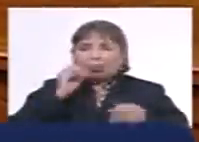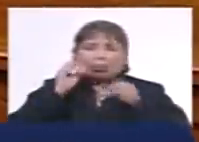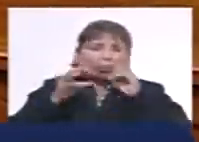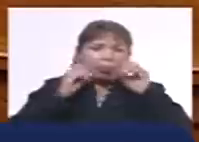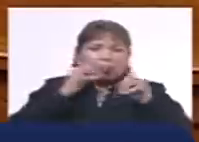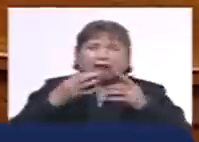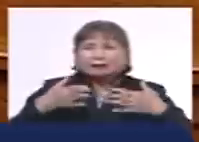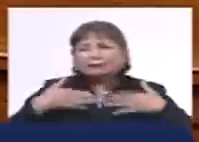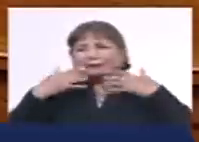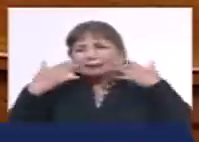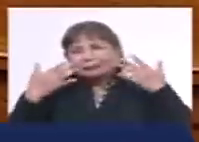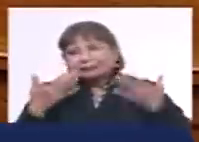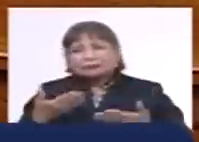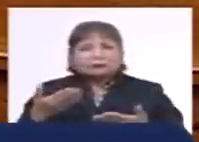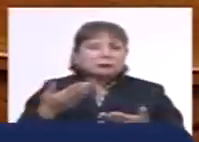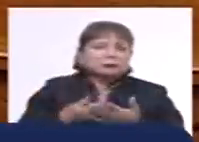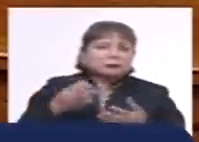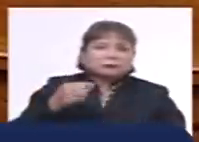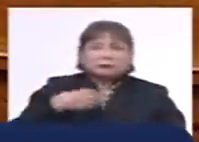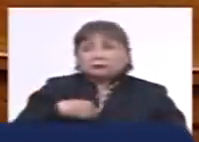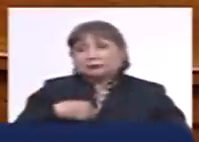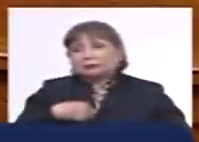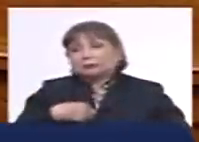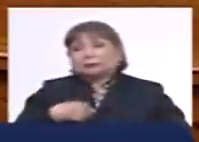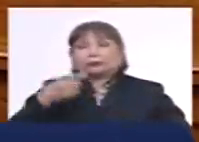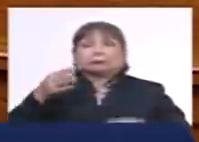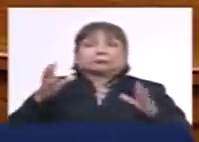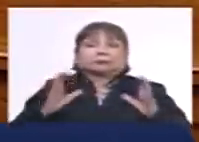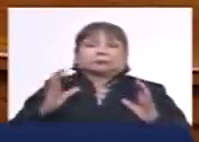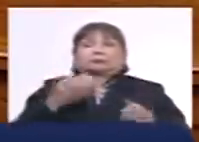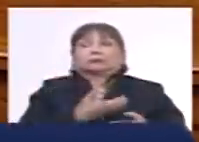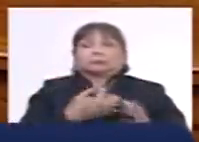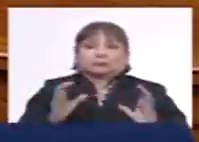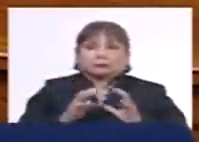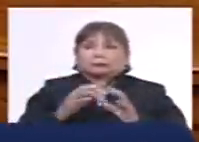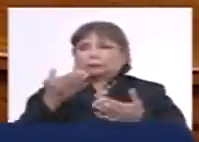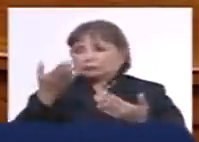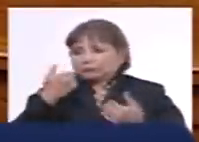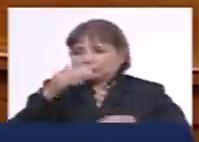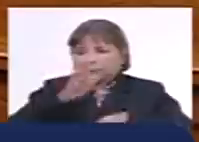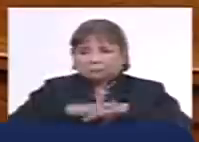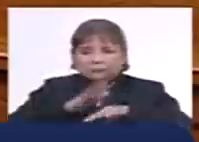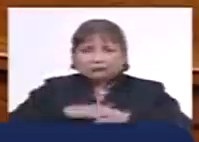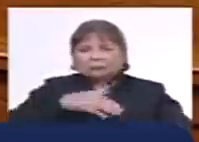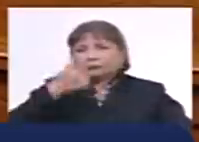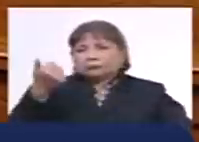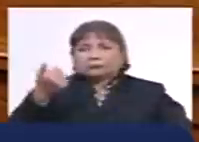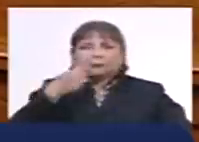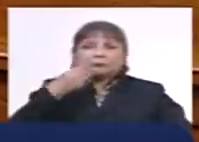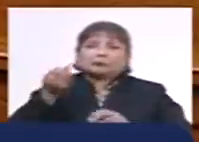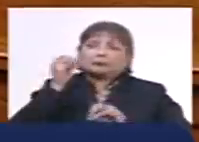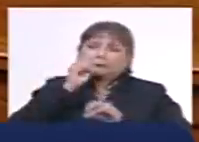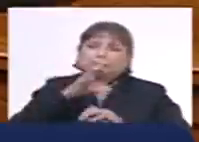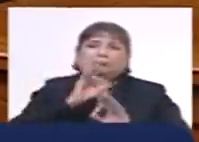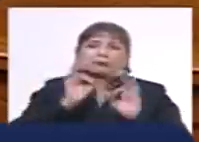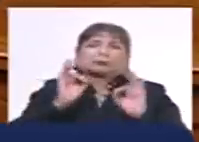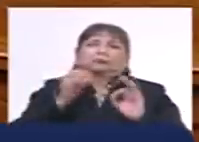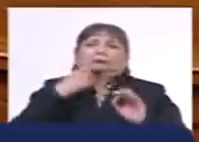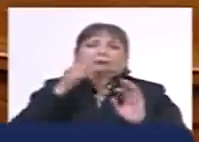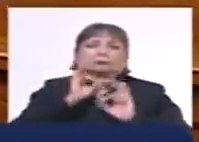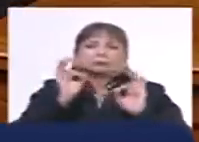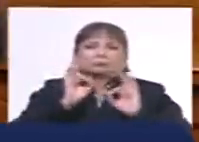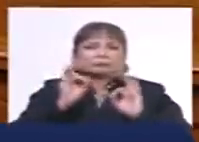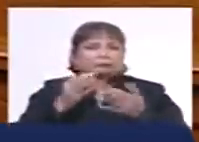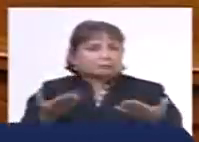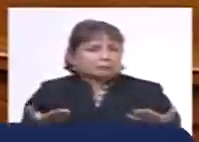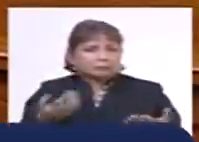no se puede insultar alegremente por el hecho de que yo me encuentro en el Congreso y a mí me llamen la atención y a los que me insultan debo